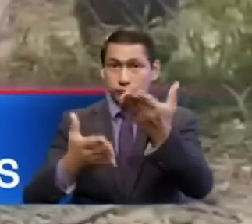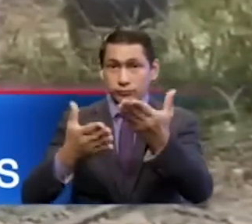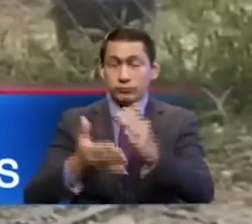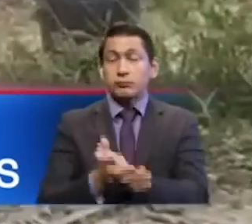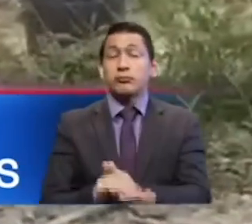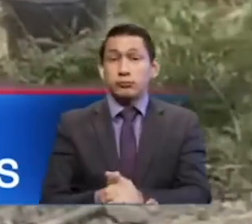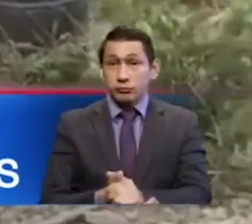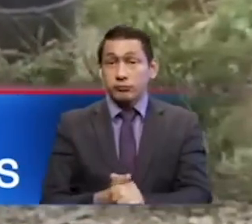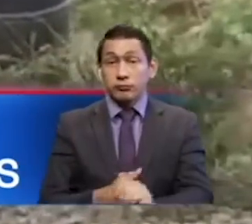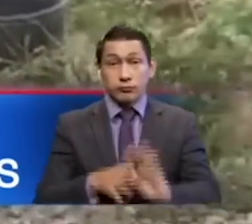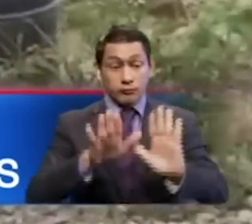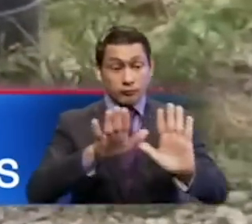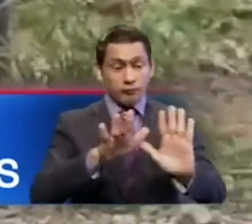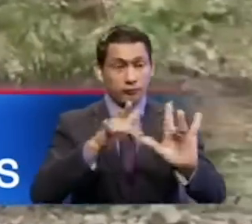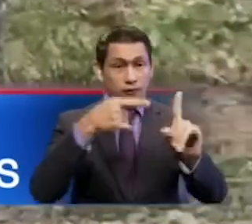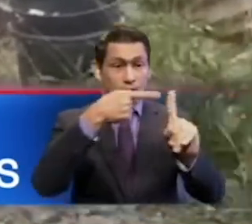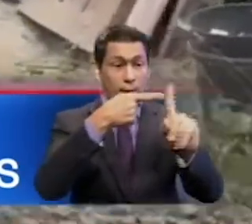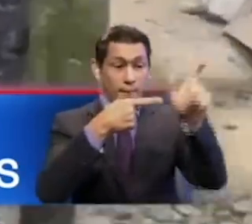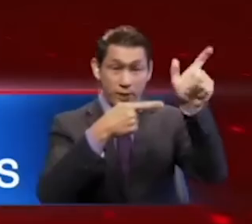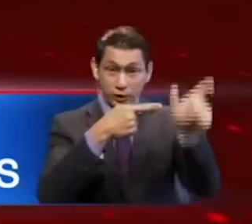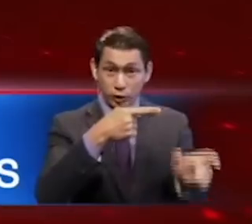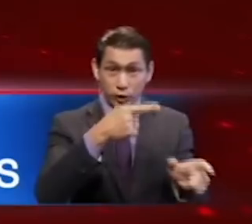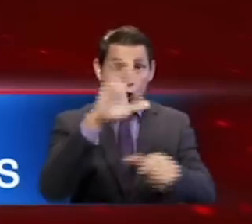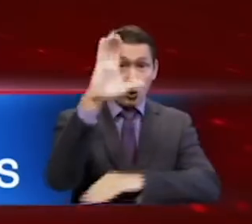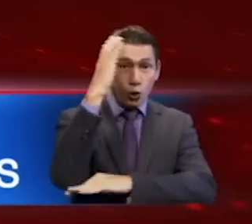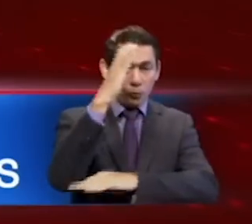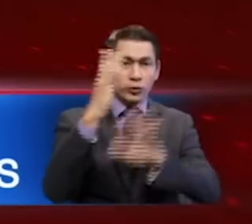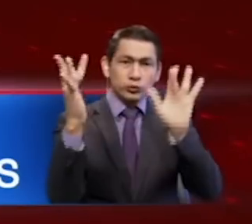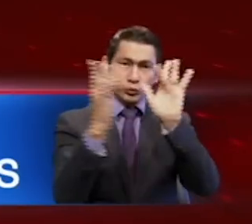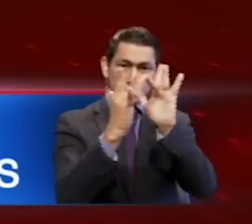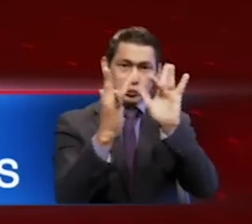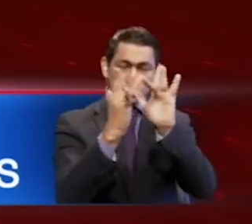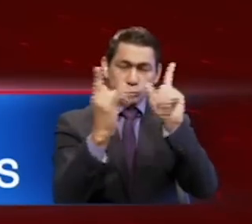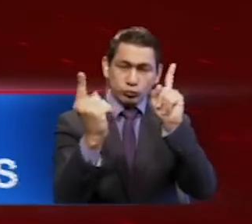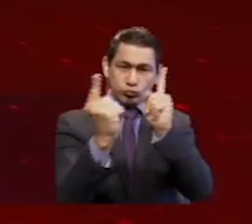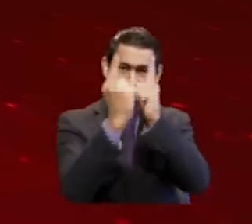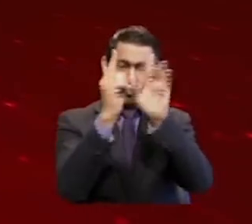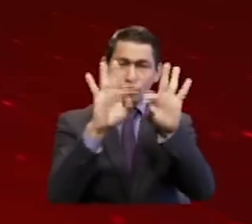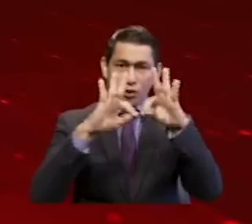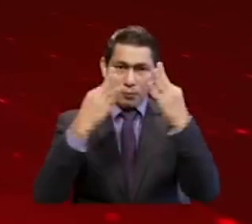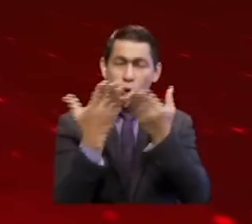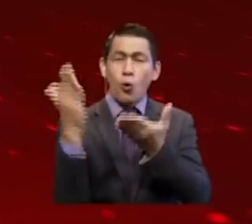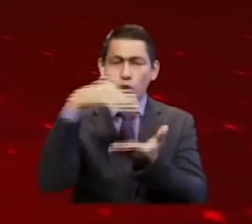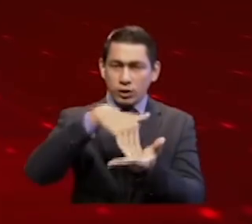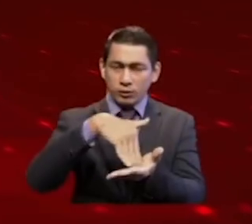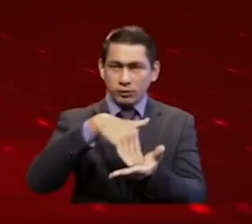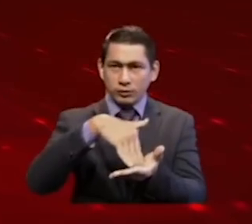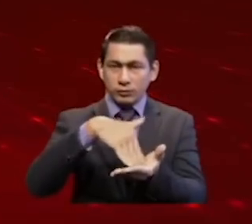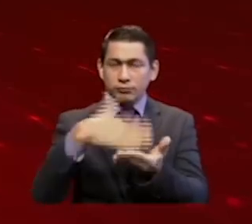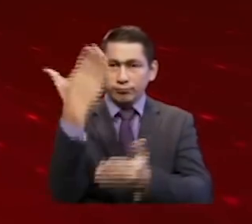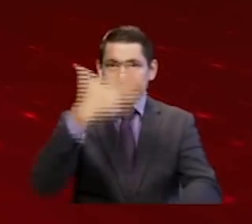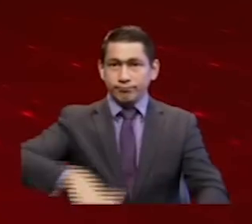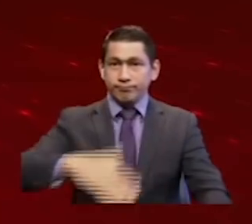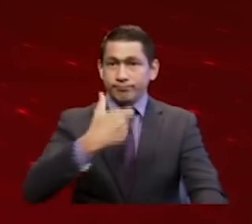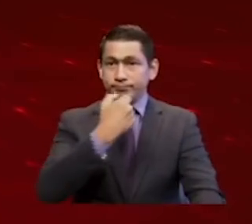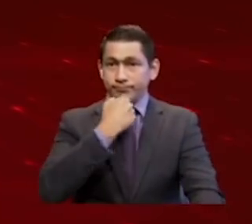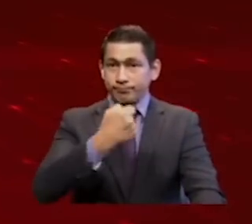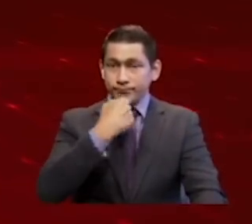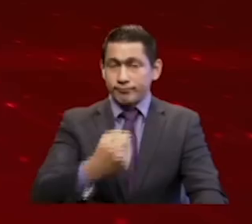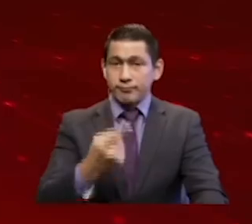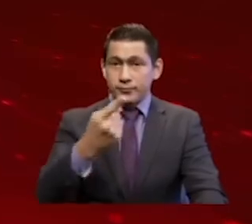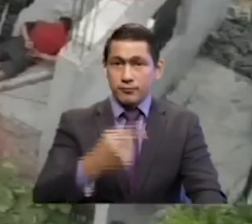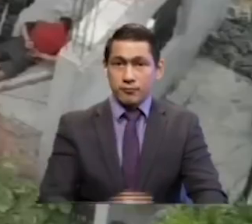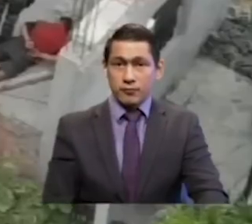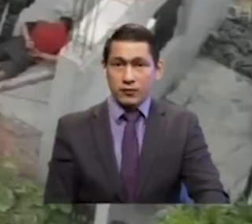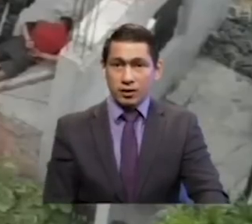que el extranjero liberado fue entregado a sus familiares. Leonardo Flores, TC